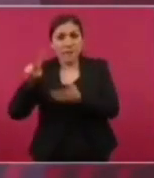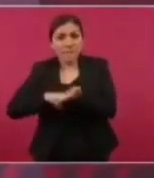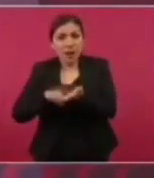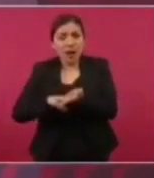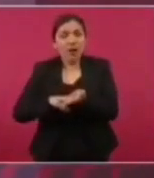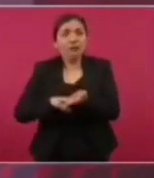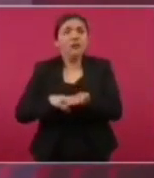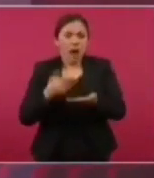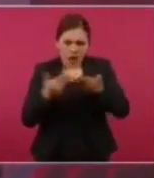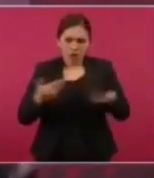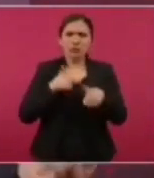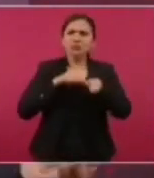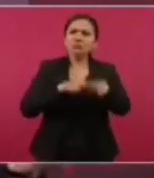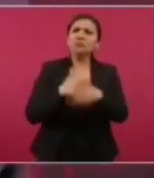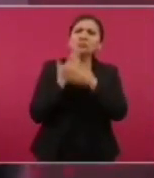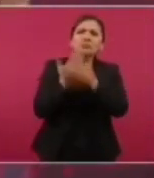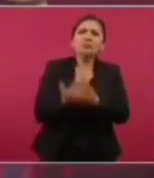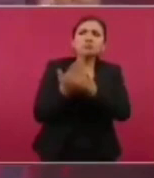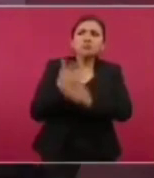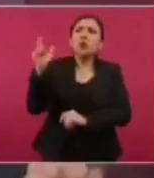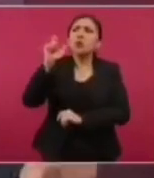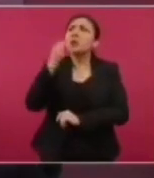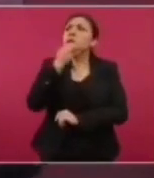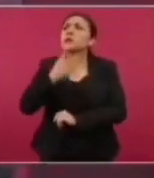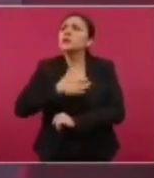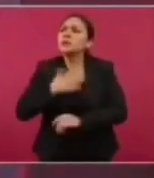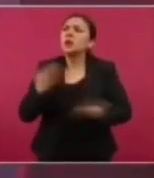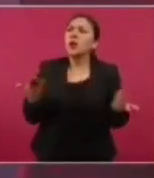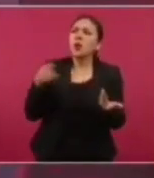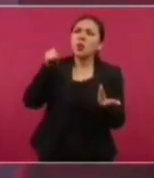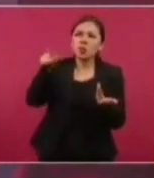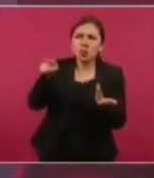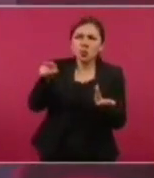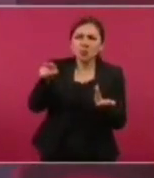Todavía estamos esperando que nos informe cómo fue